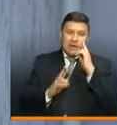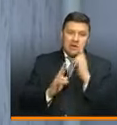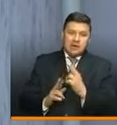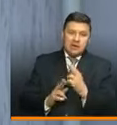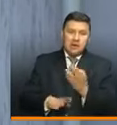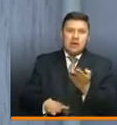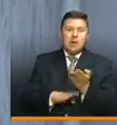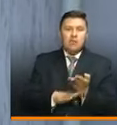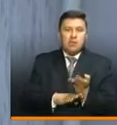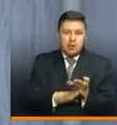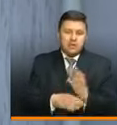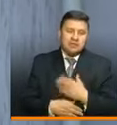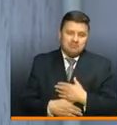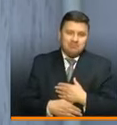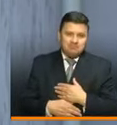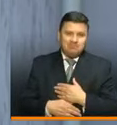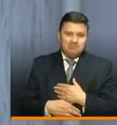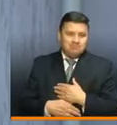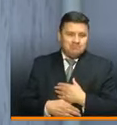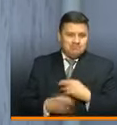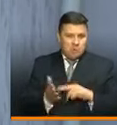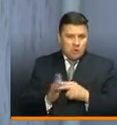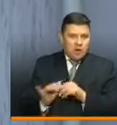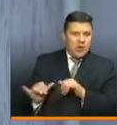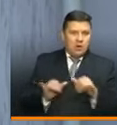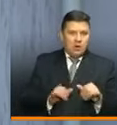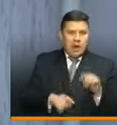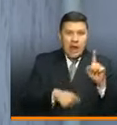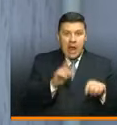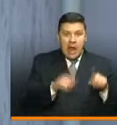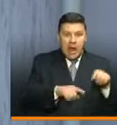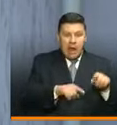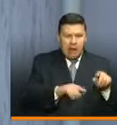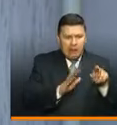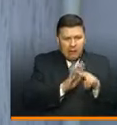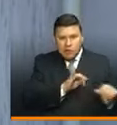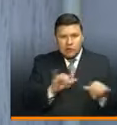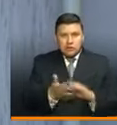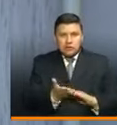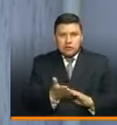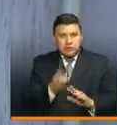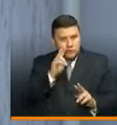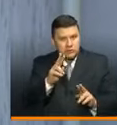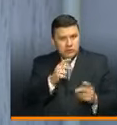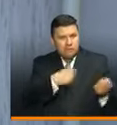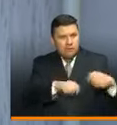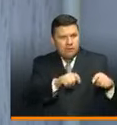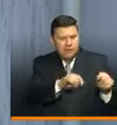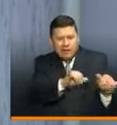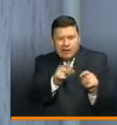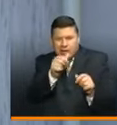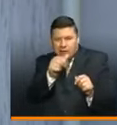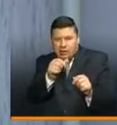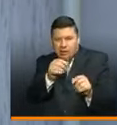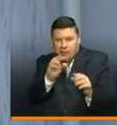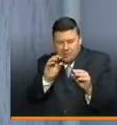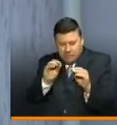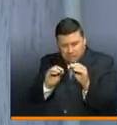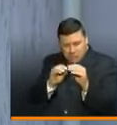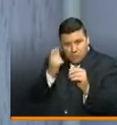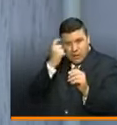esta propuesta que es similar a algunas medidas, a algunas soluciones que ya estamos viendo en el mercado, pero lo hace una serie de ajustes